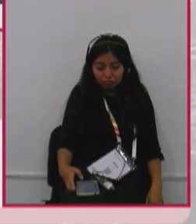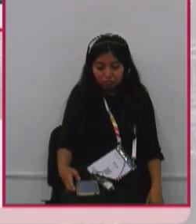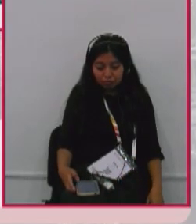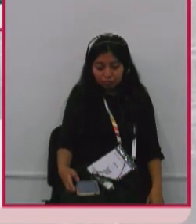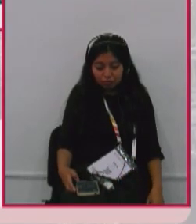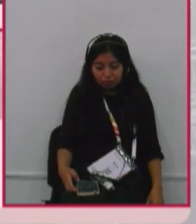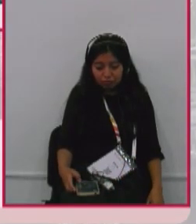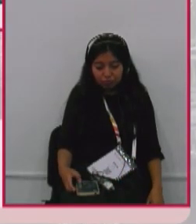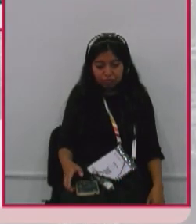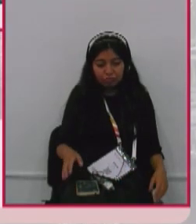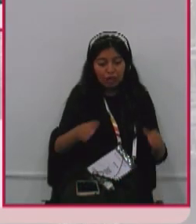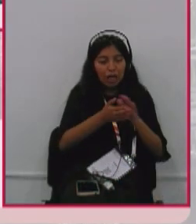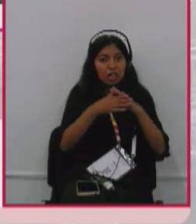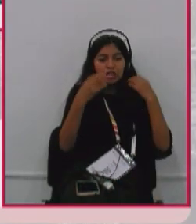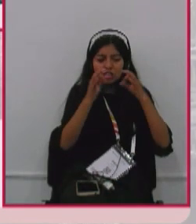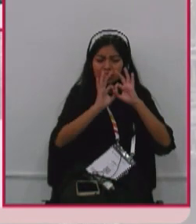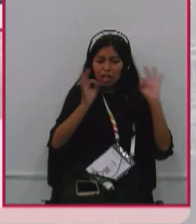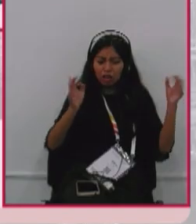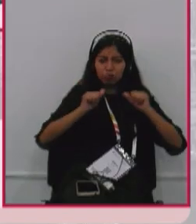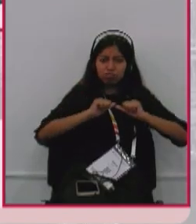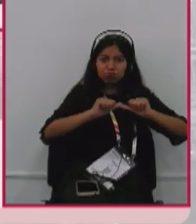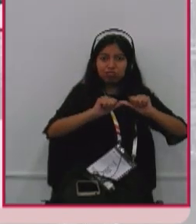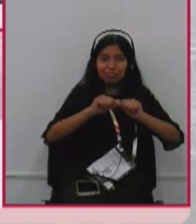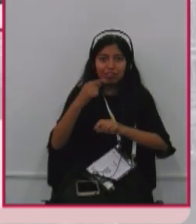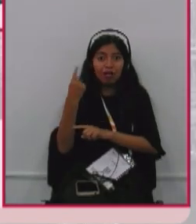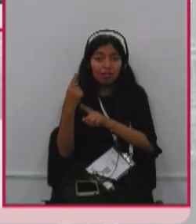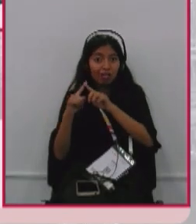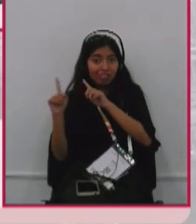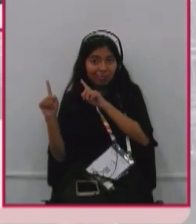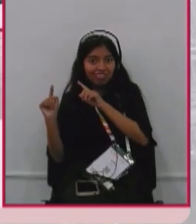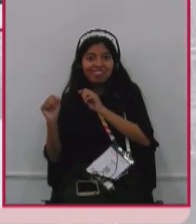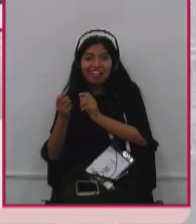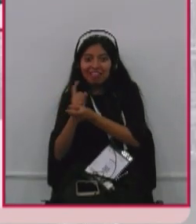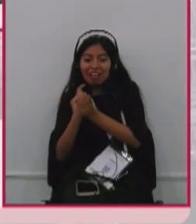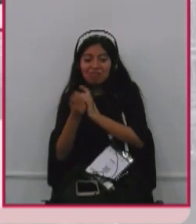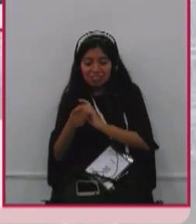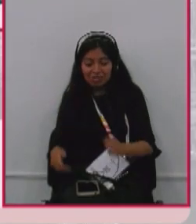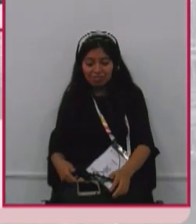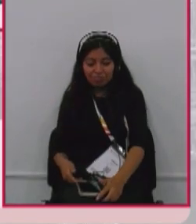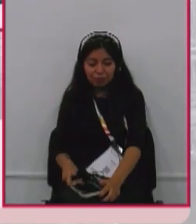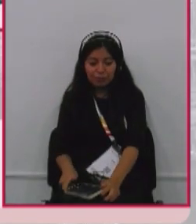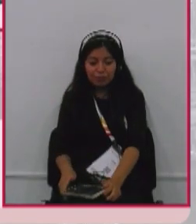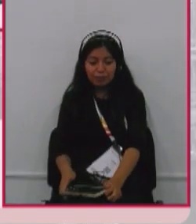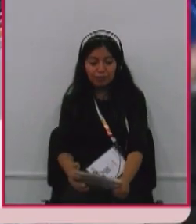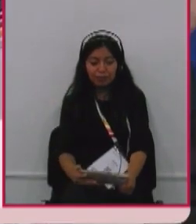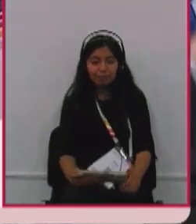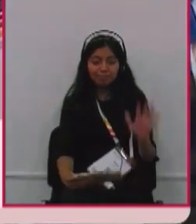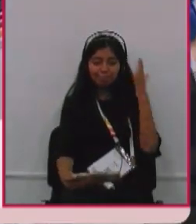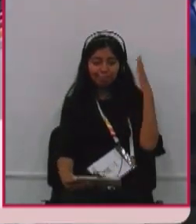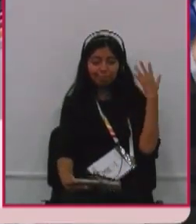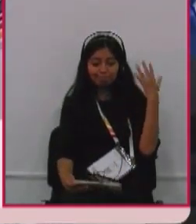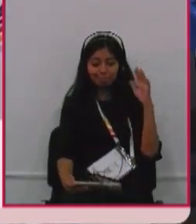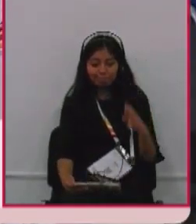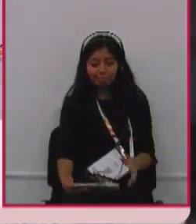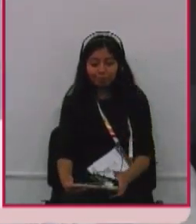tecnología, ¿no? Finalmente lo hicimos y vimos que fue exitoso, funcionó. Gracias.